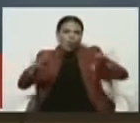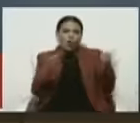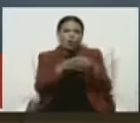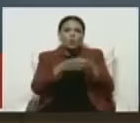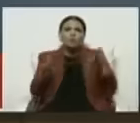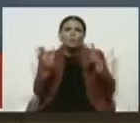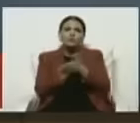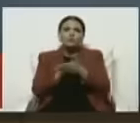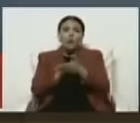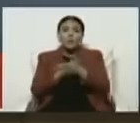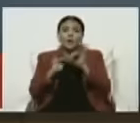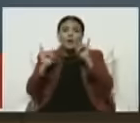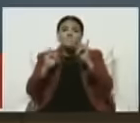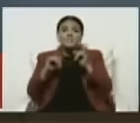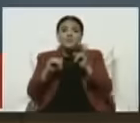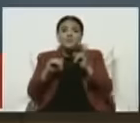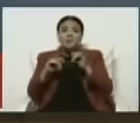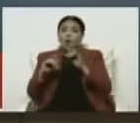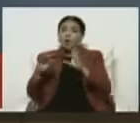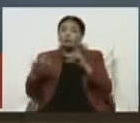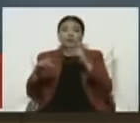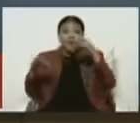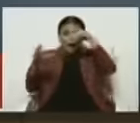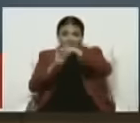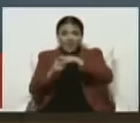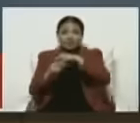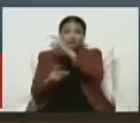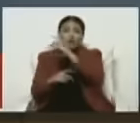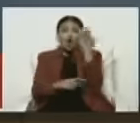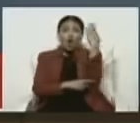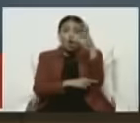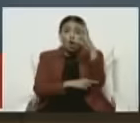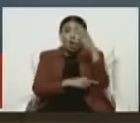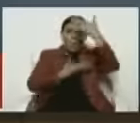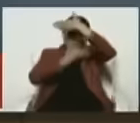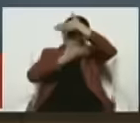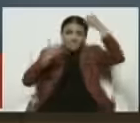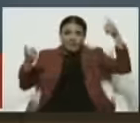Imagínense eso, ¿no? Se han cambiado de nombre varias veces. Según una